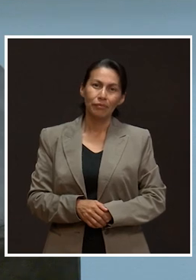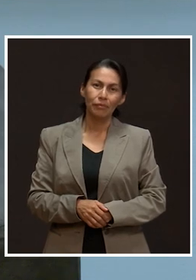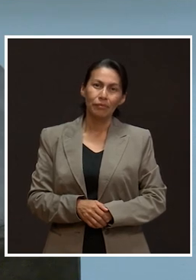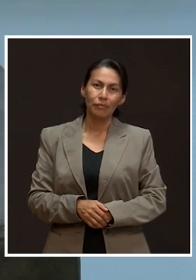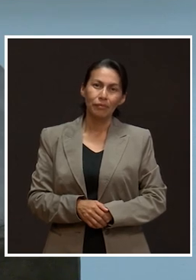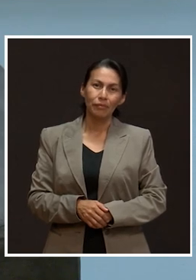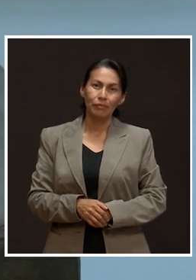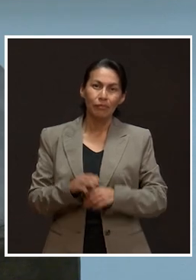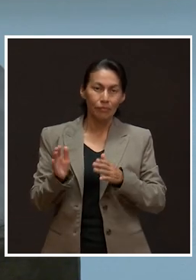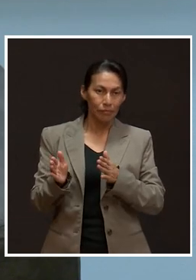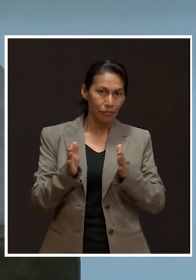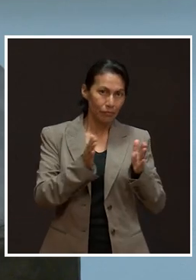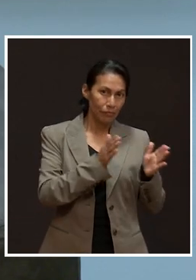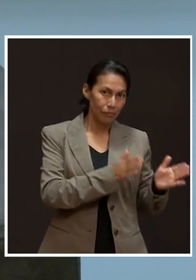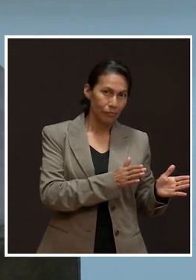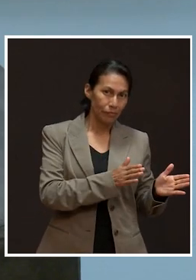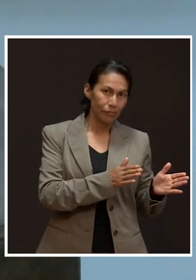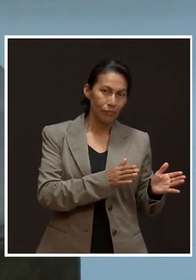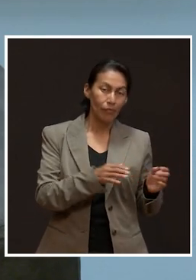interesantes.